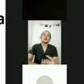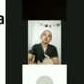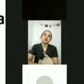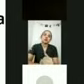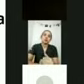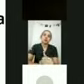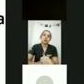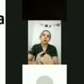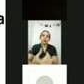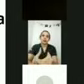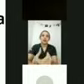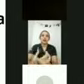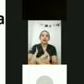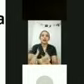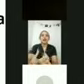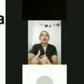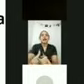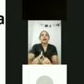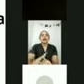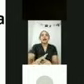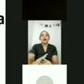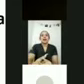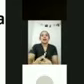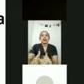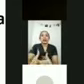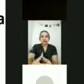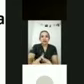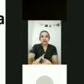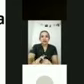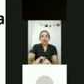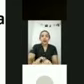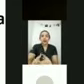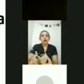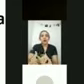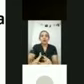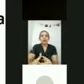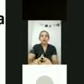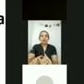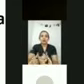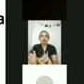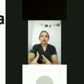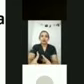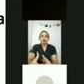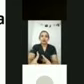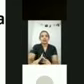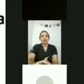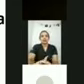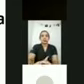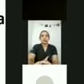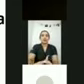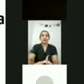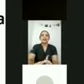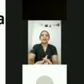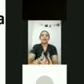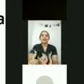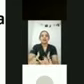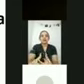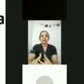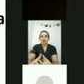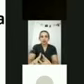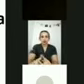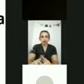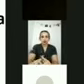para nosotros es muy importante que el maestro tenga una buena oralidad y escritura, porque es